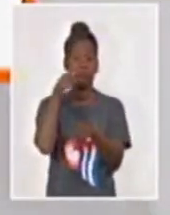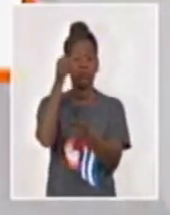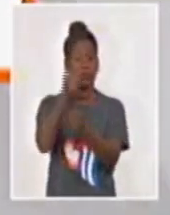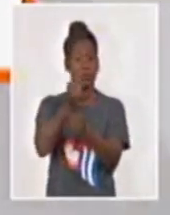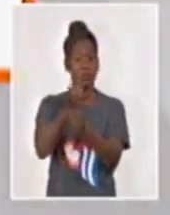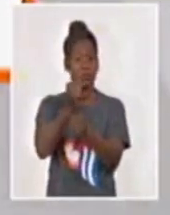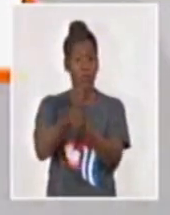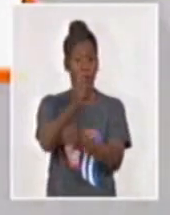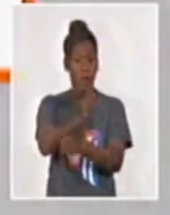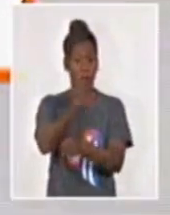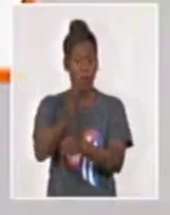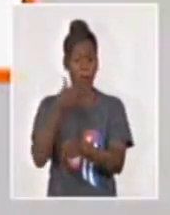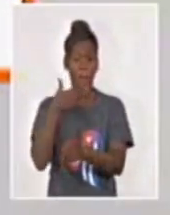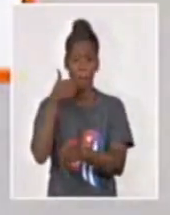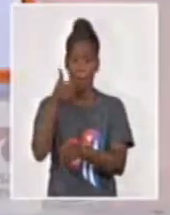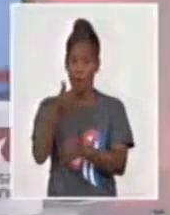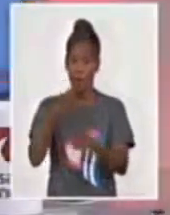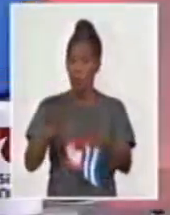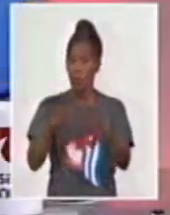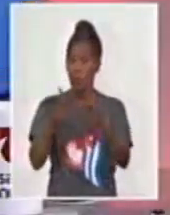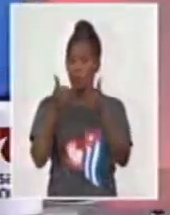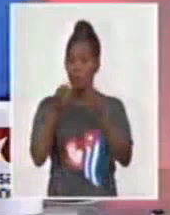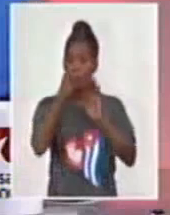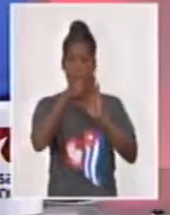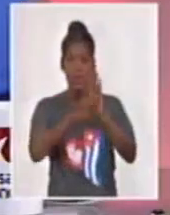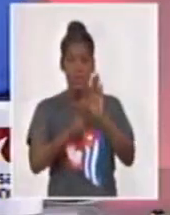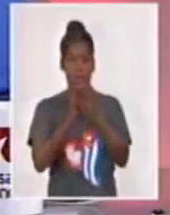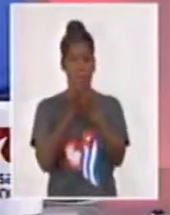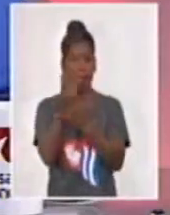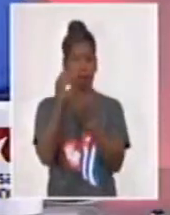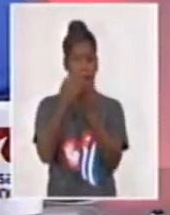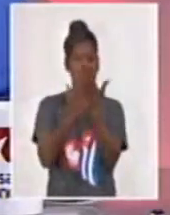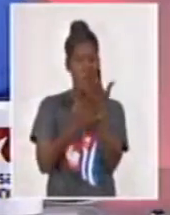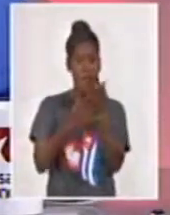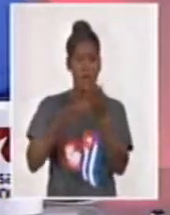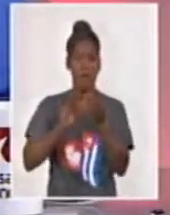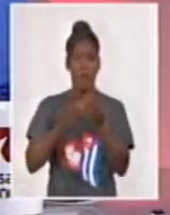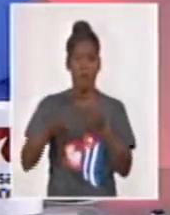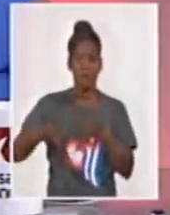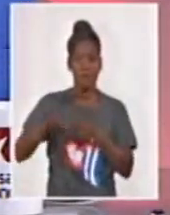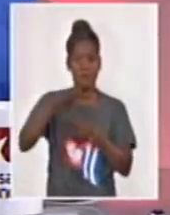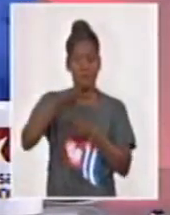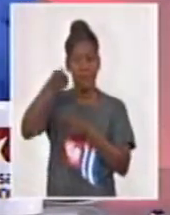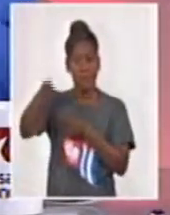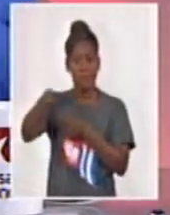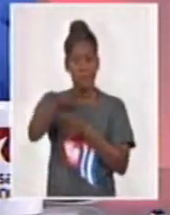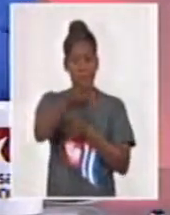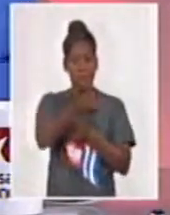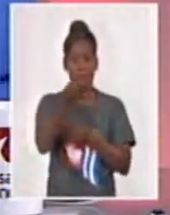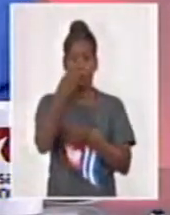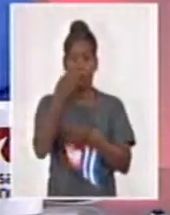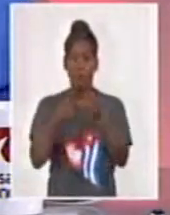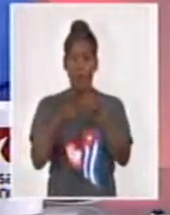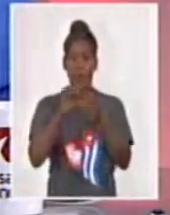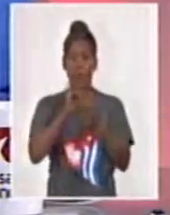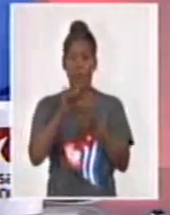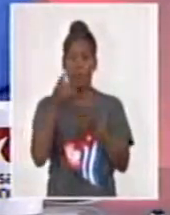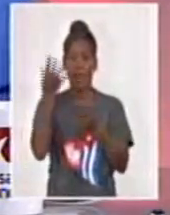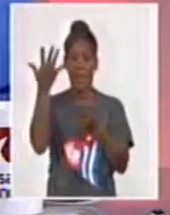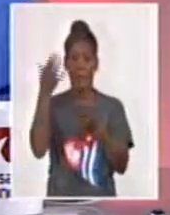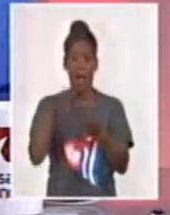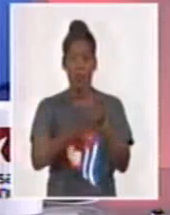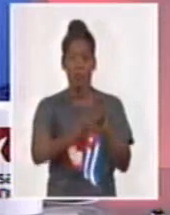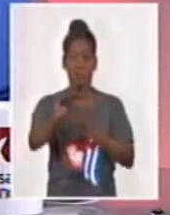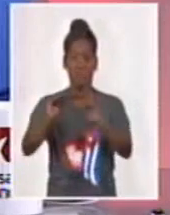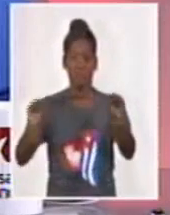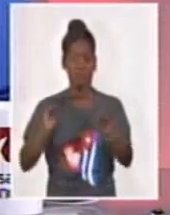balance se van a garantizar para estas unidades, que va a posibilitar realmente la prestar un buen servicio. Por supuesto, tiene que ver,